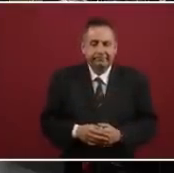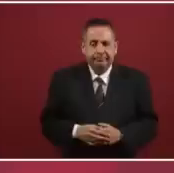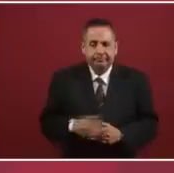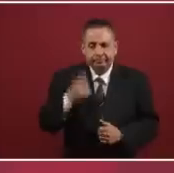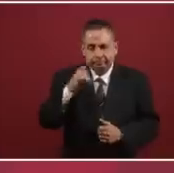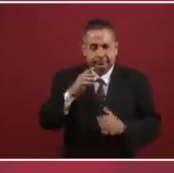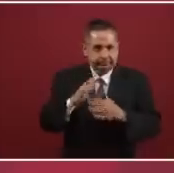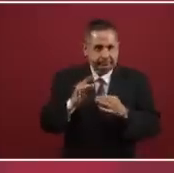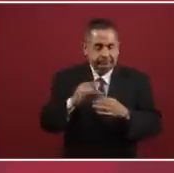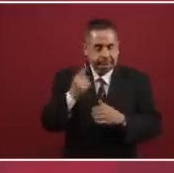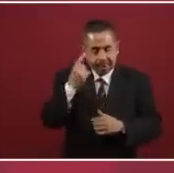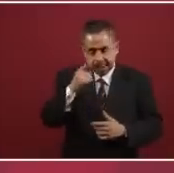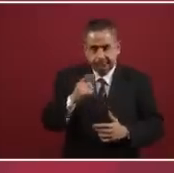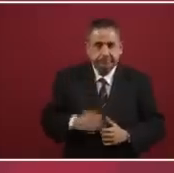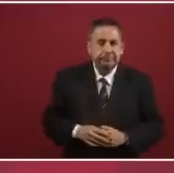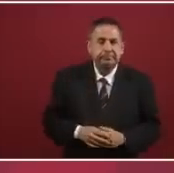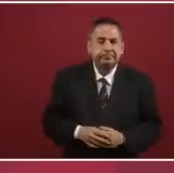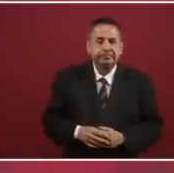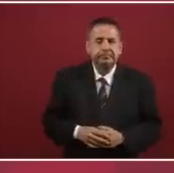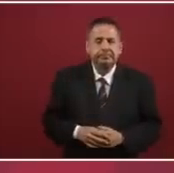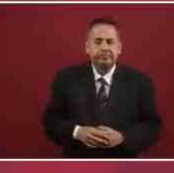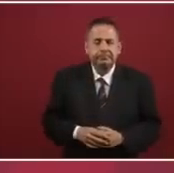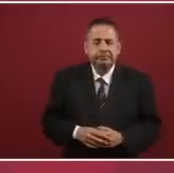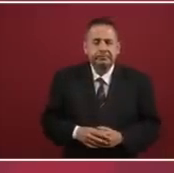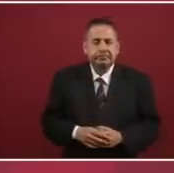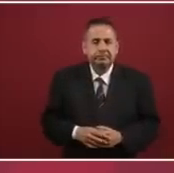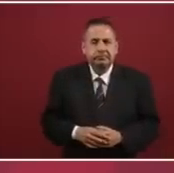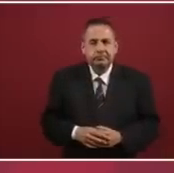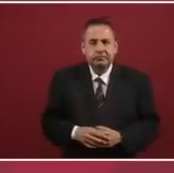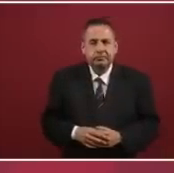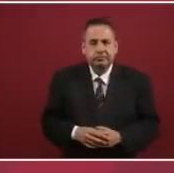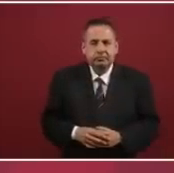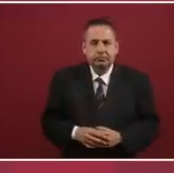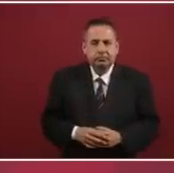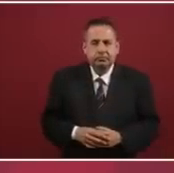Para que pues haya